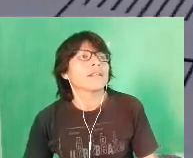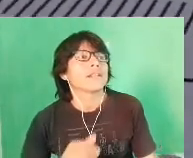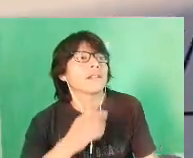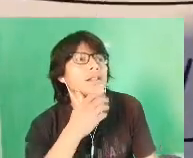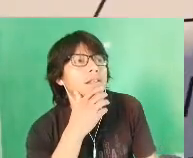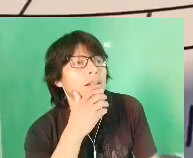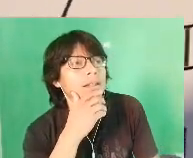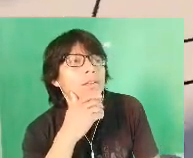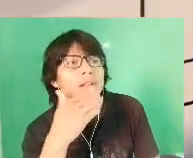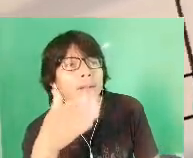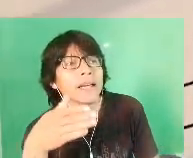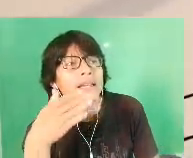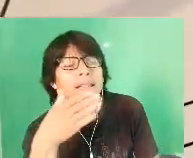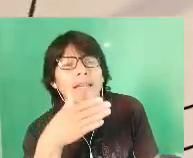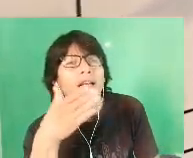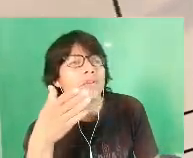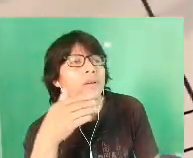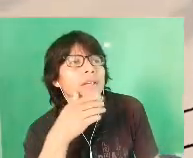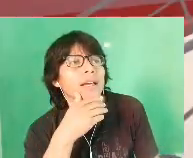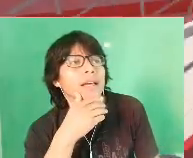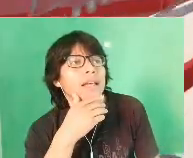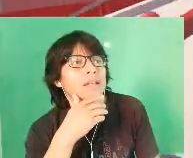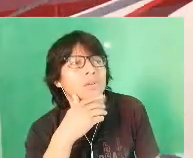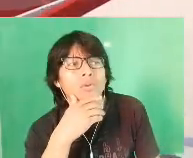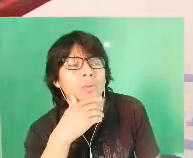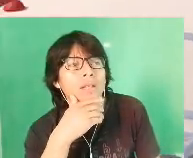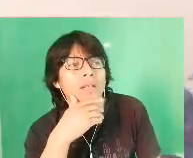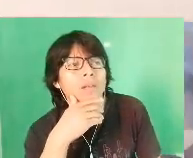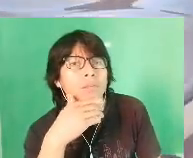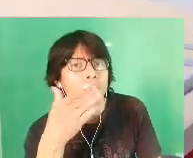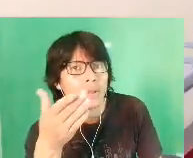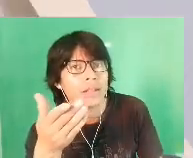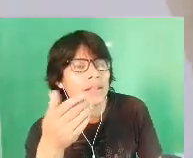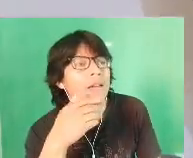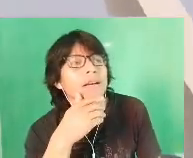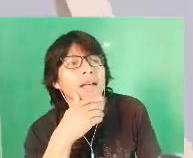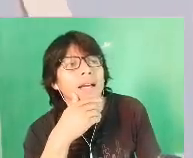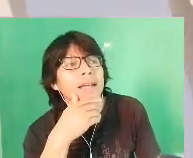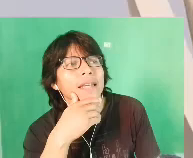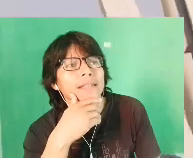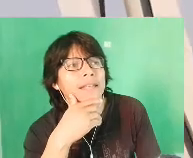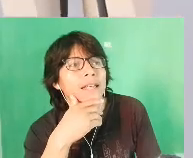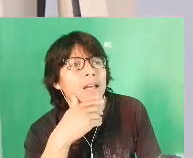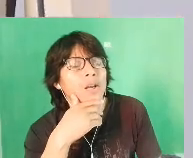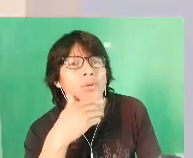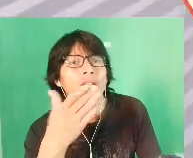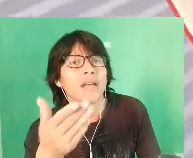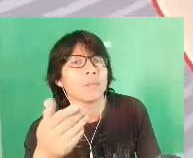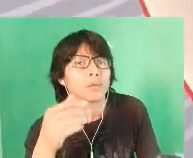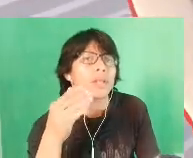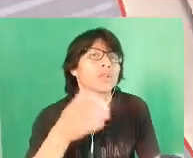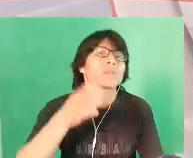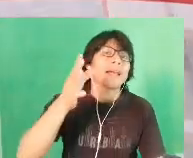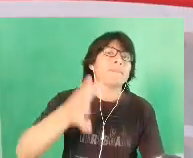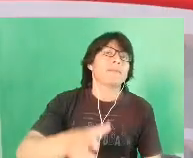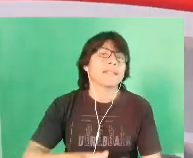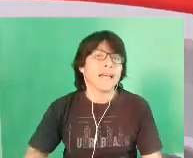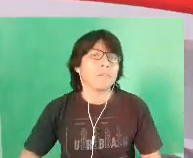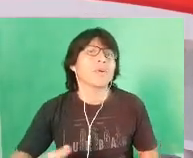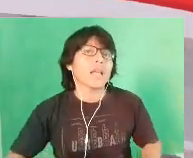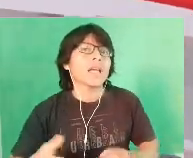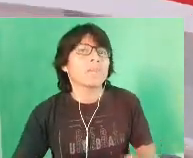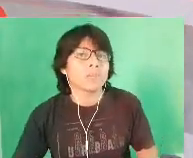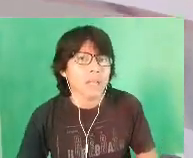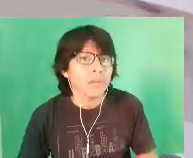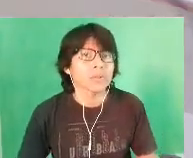no podían salir. Les pedían que se quedaran todavía adentro, no podían salir porque estaban ahí los encapuchados. Para